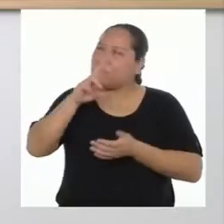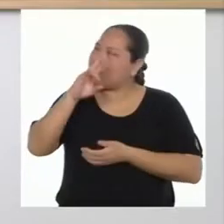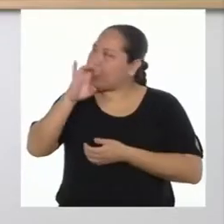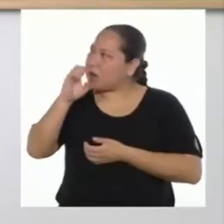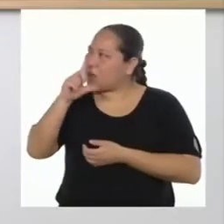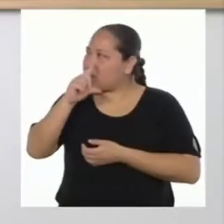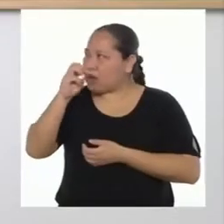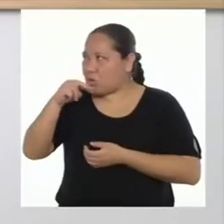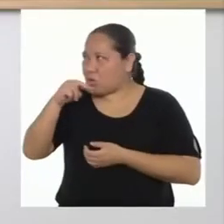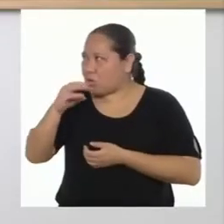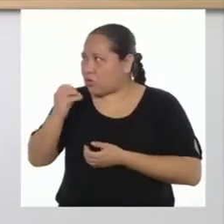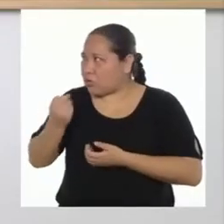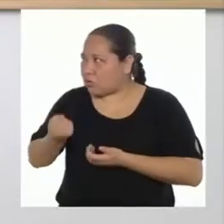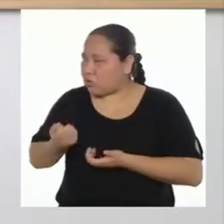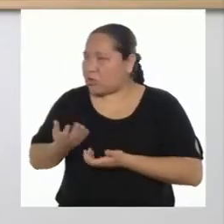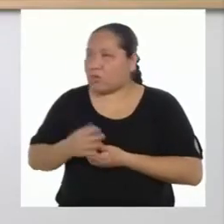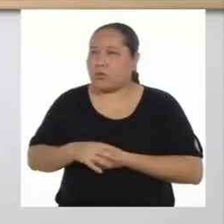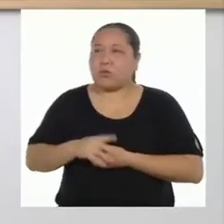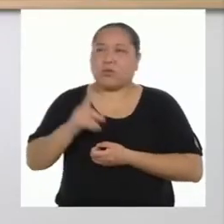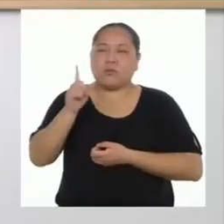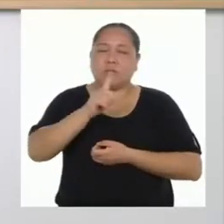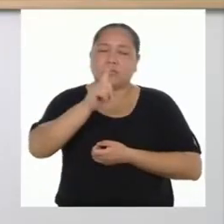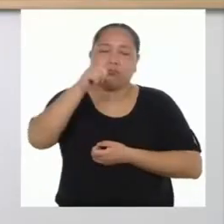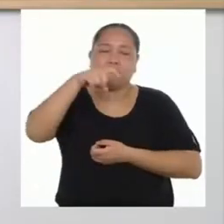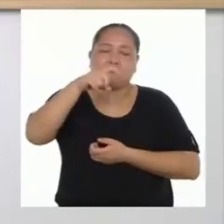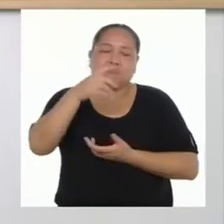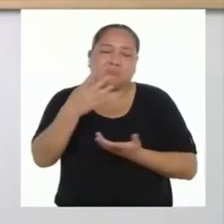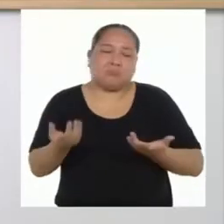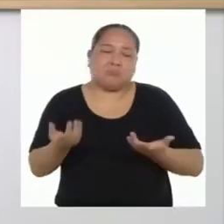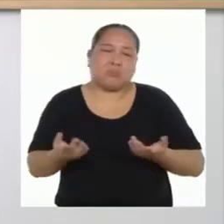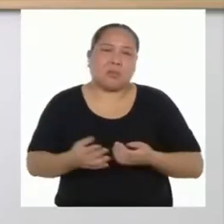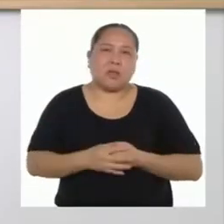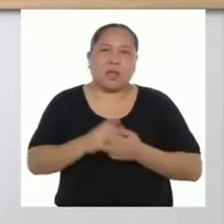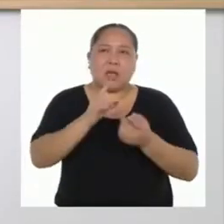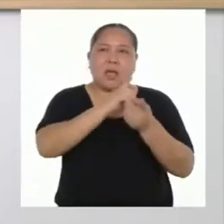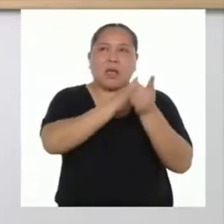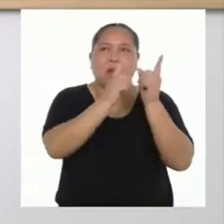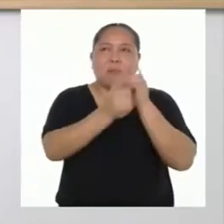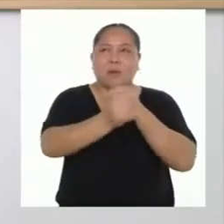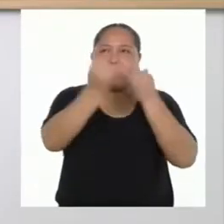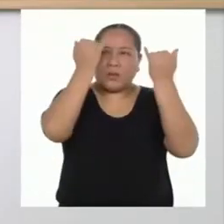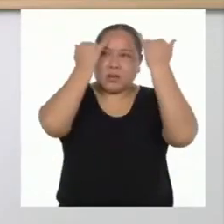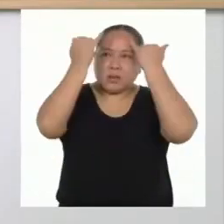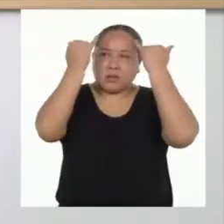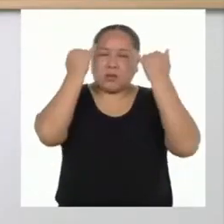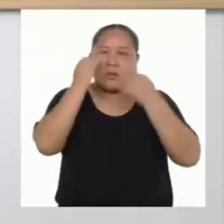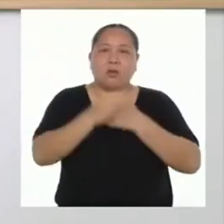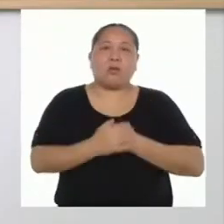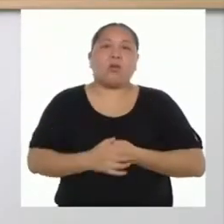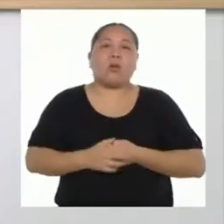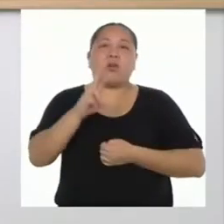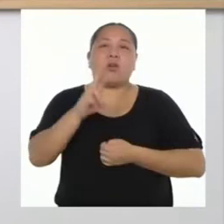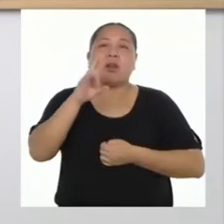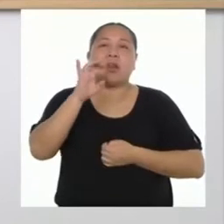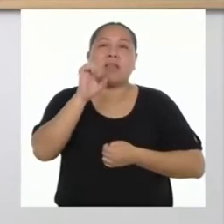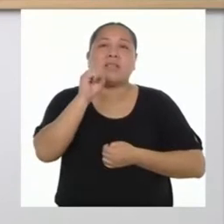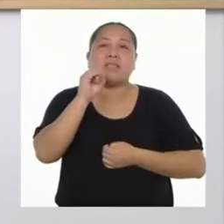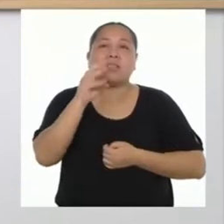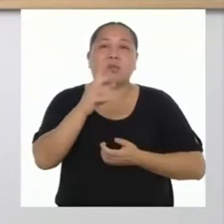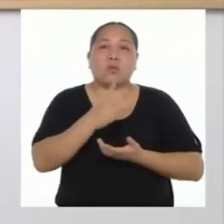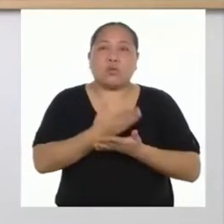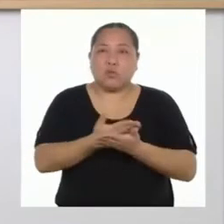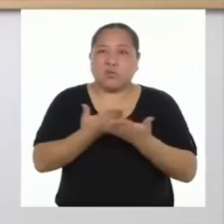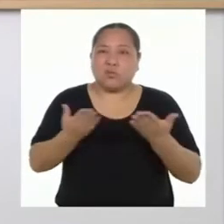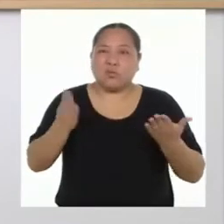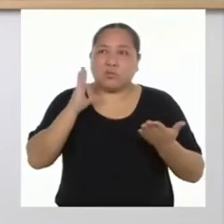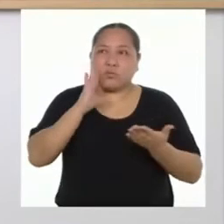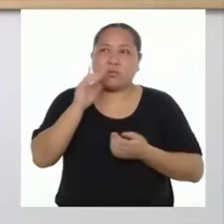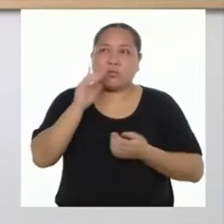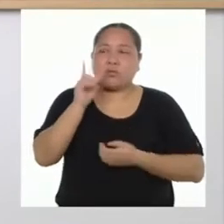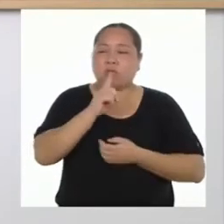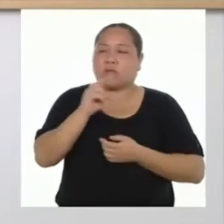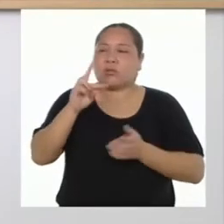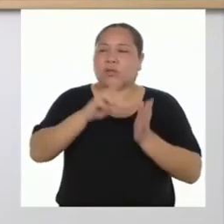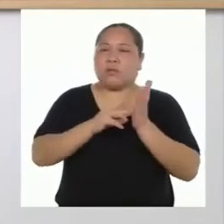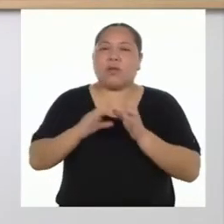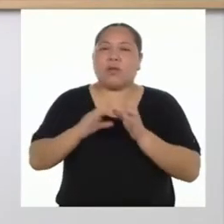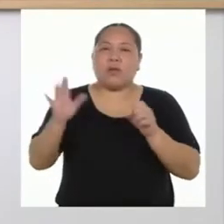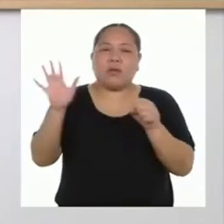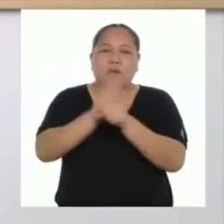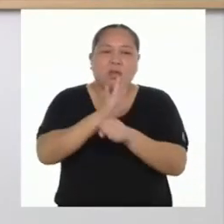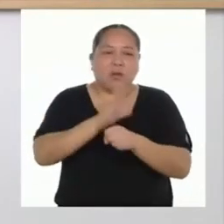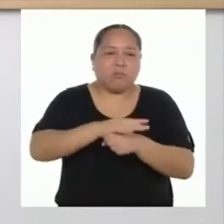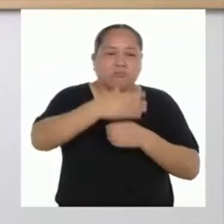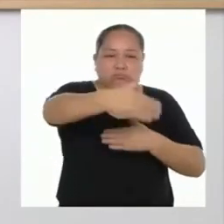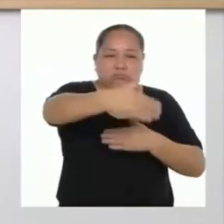sanitarios? No necesariamente debemos cambiar de idea sobre los residuos sólidos. No se trata de llenarnos de rellenos